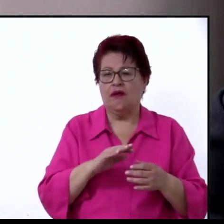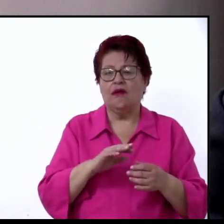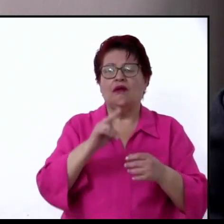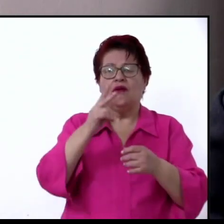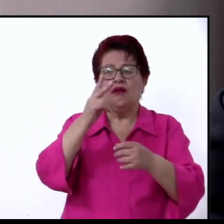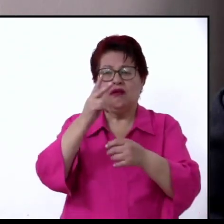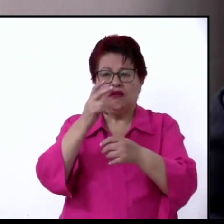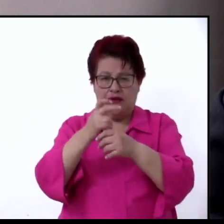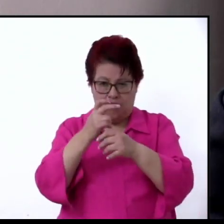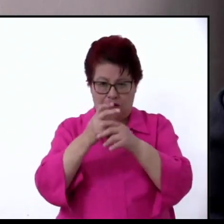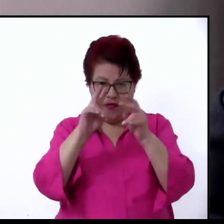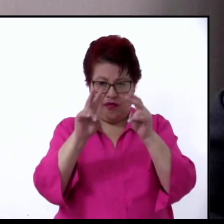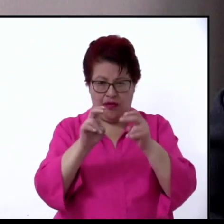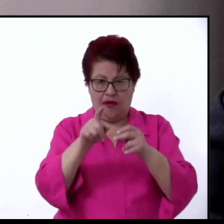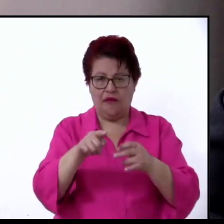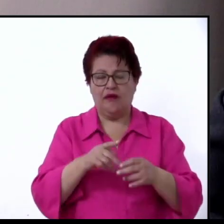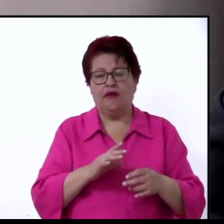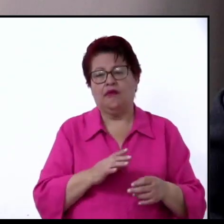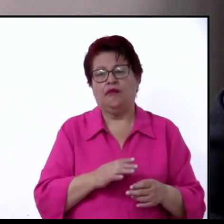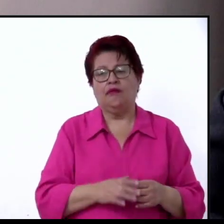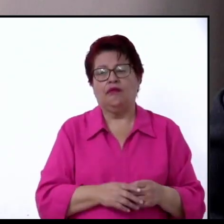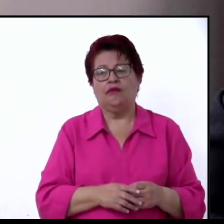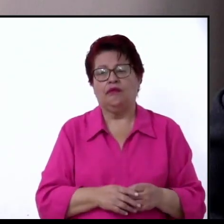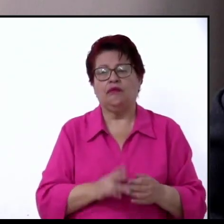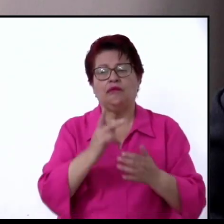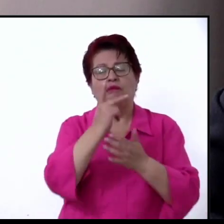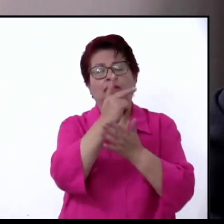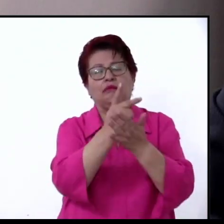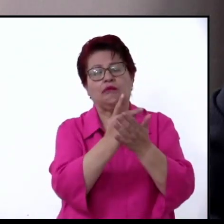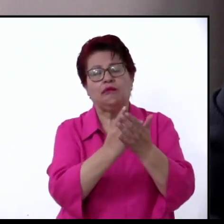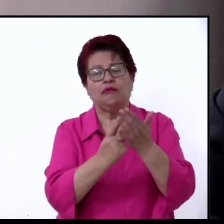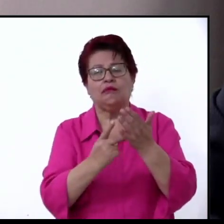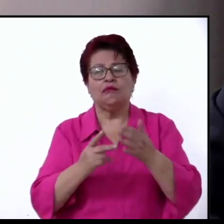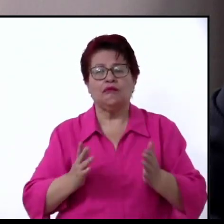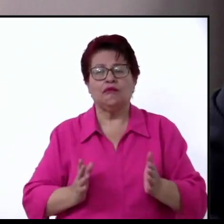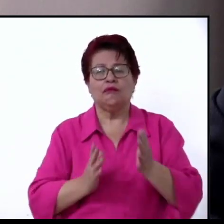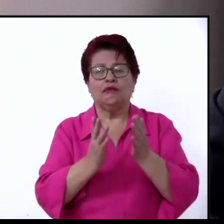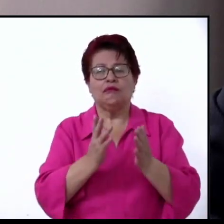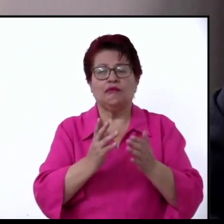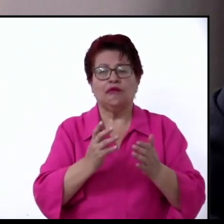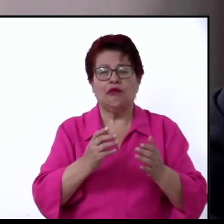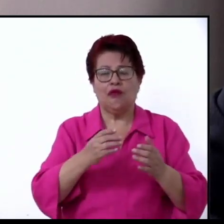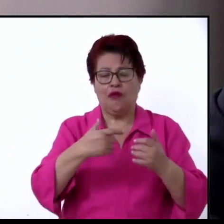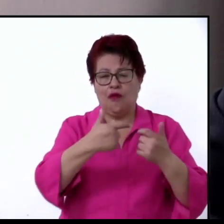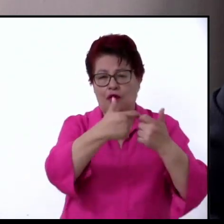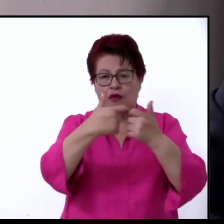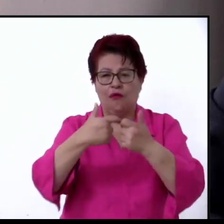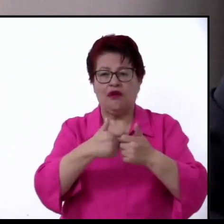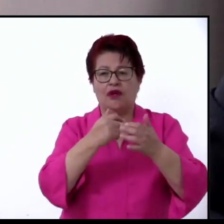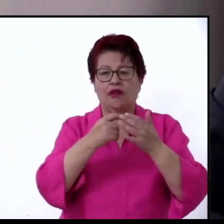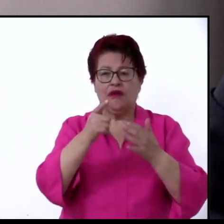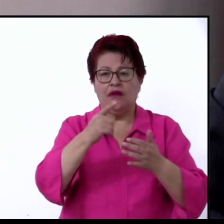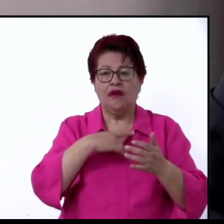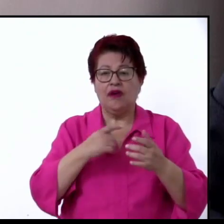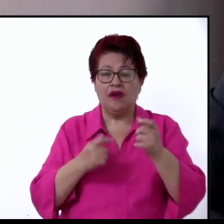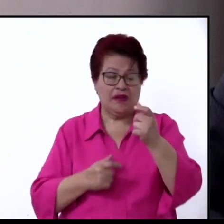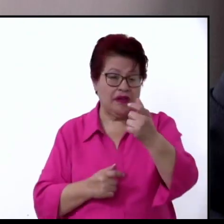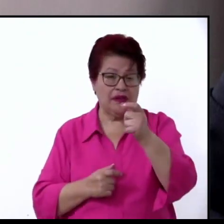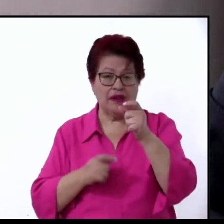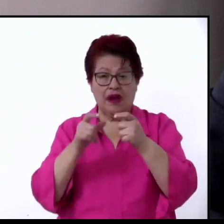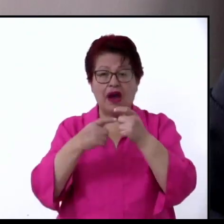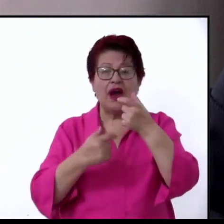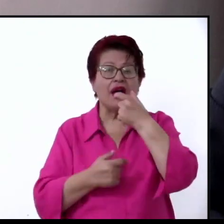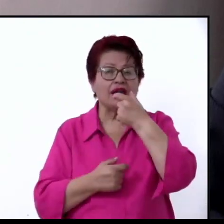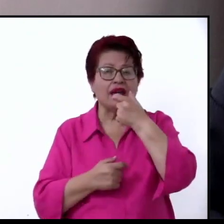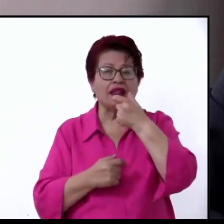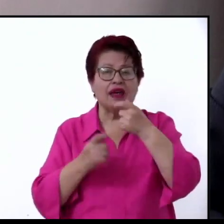quisiera destacar es el programa de fomento al cooperativismo. Mire, la verdad es que estas galletitas que nos